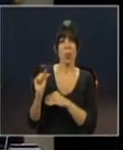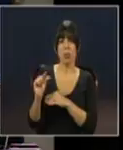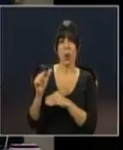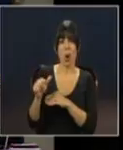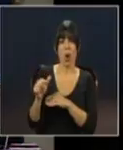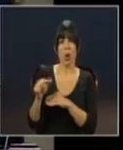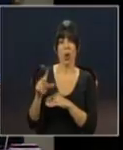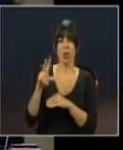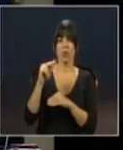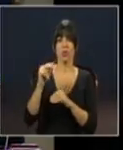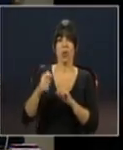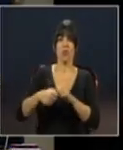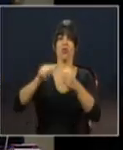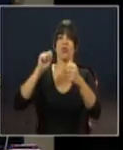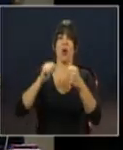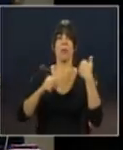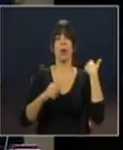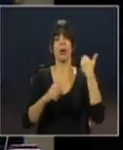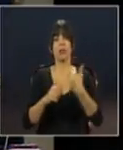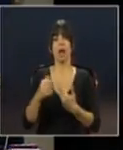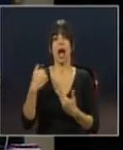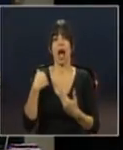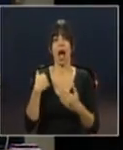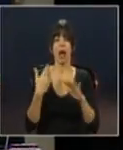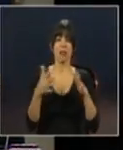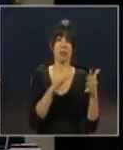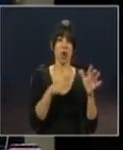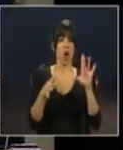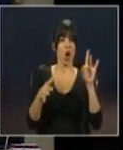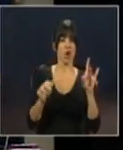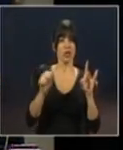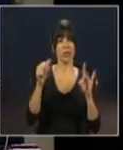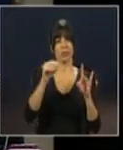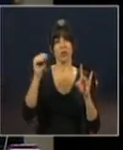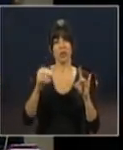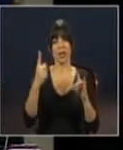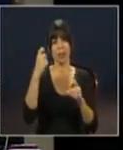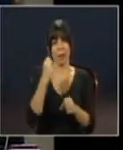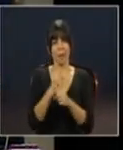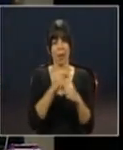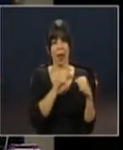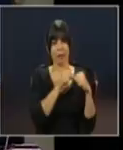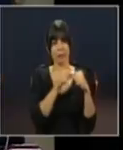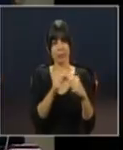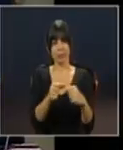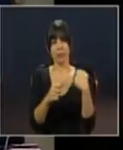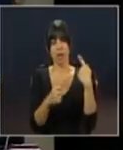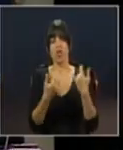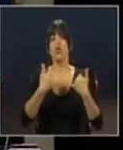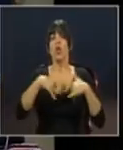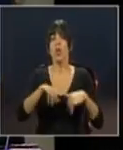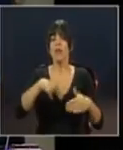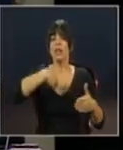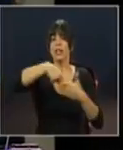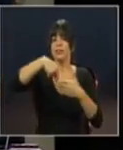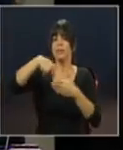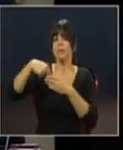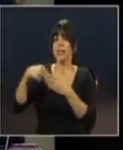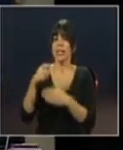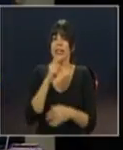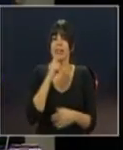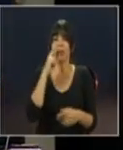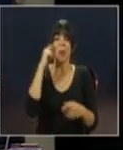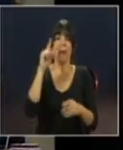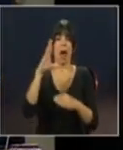rompa con la tendencia histórica que oscila entre el 8 y el 10%. Aún lidiamos con grandes dificultades para reducir